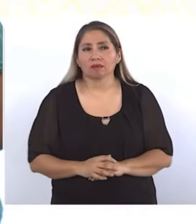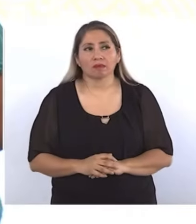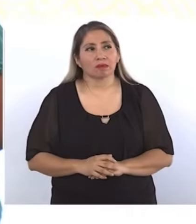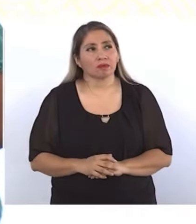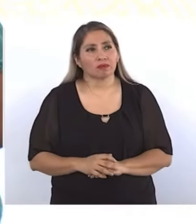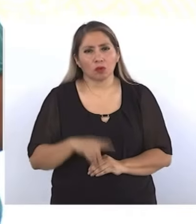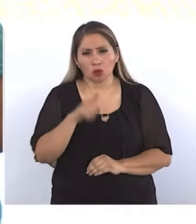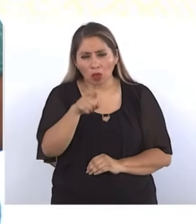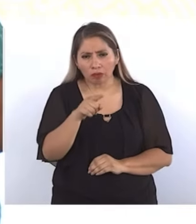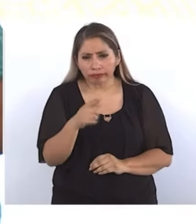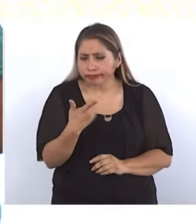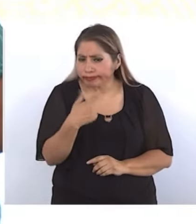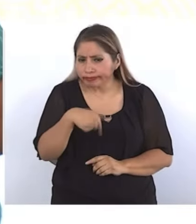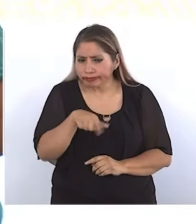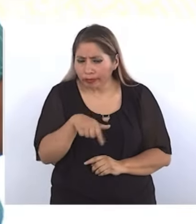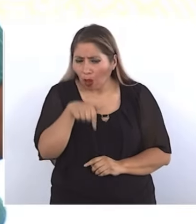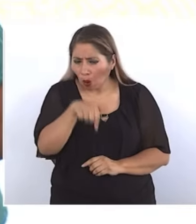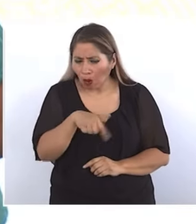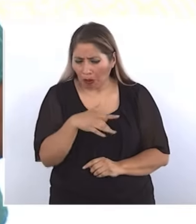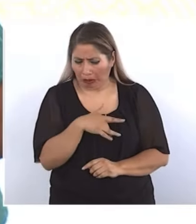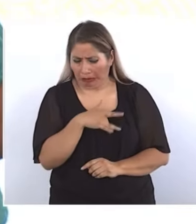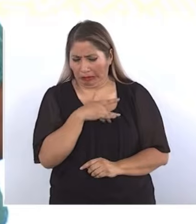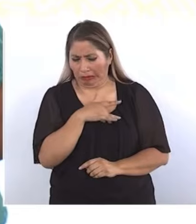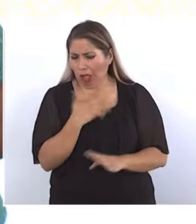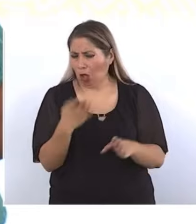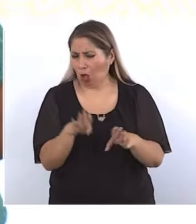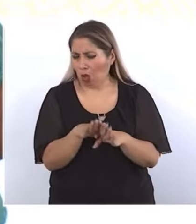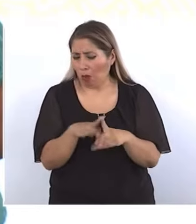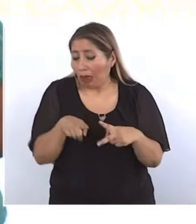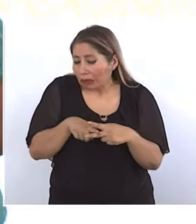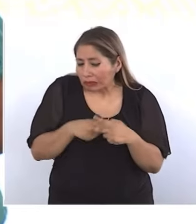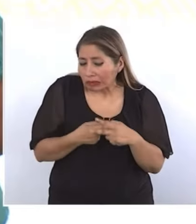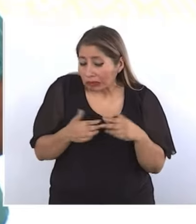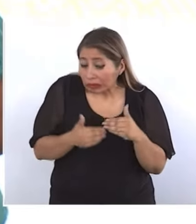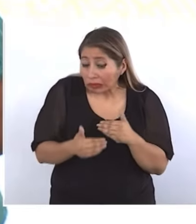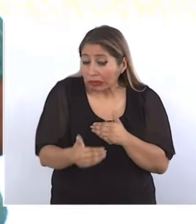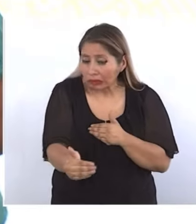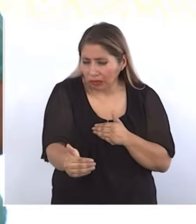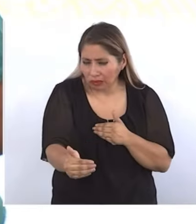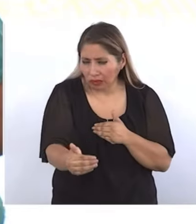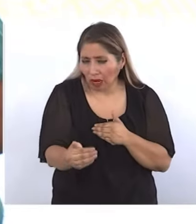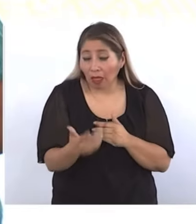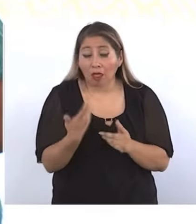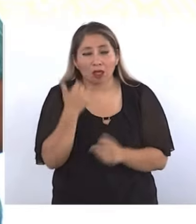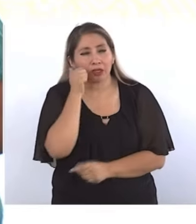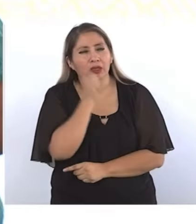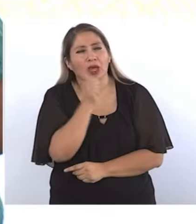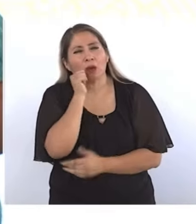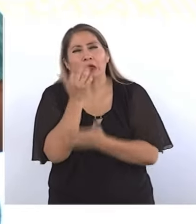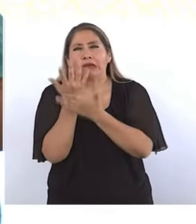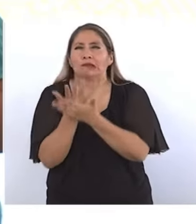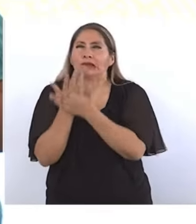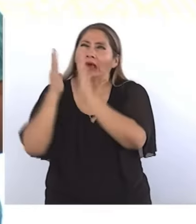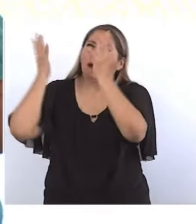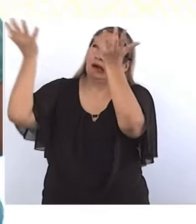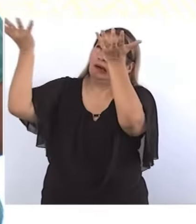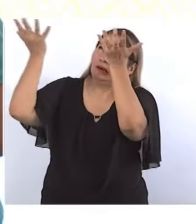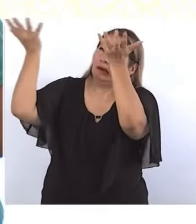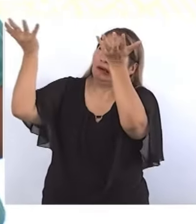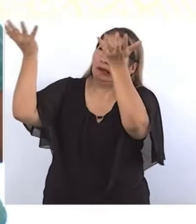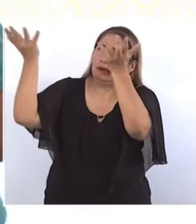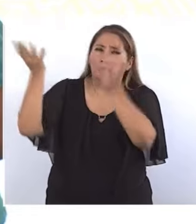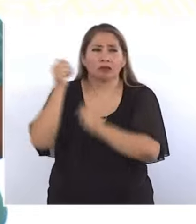en que estamos en que nos encontramos ahorita que es el inicio de lo que siempre hemos pedido verdad la búsqueda